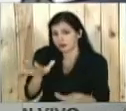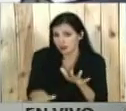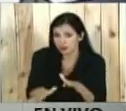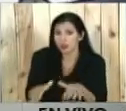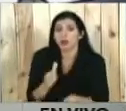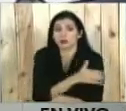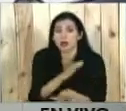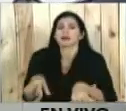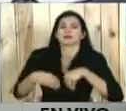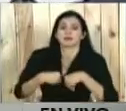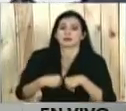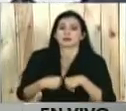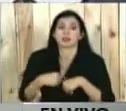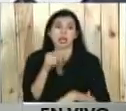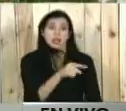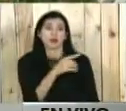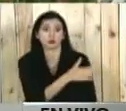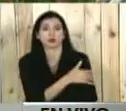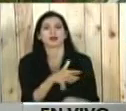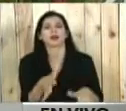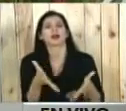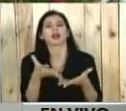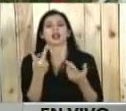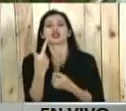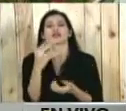Ellos han ganado 2.